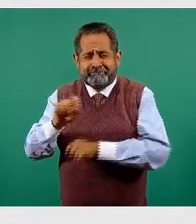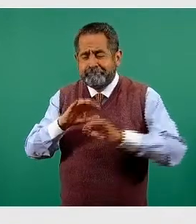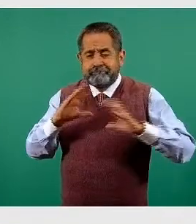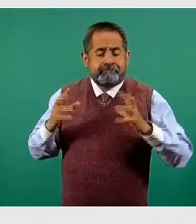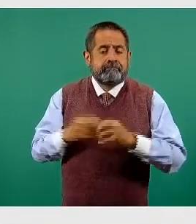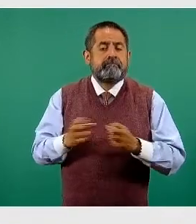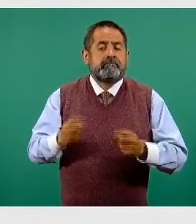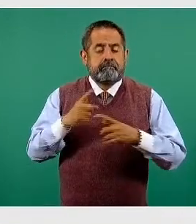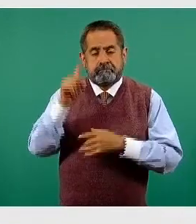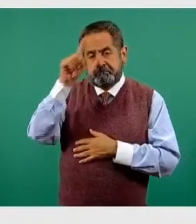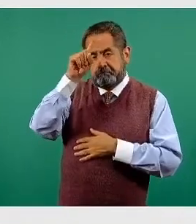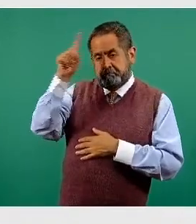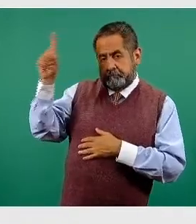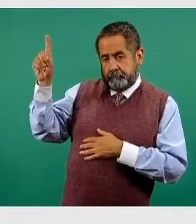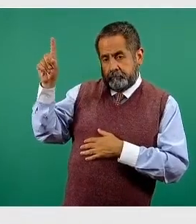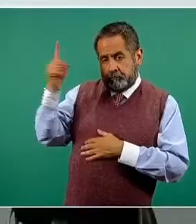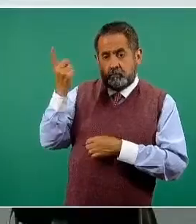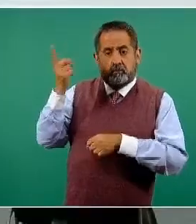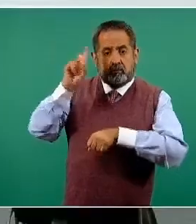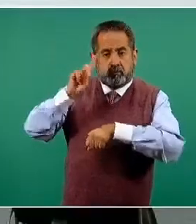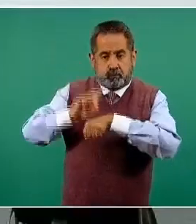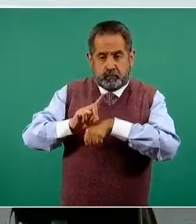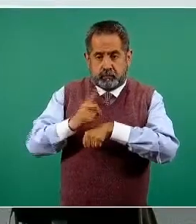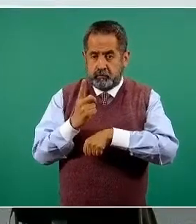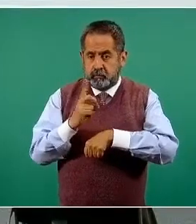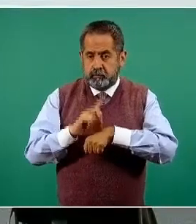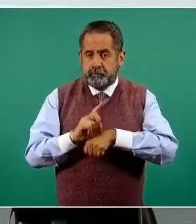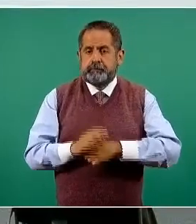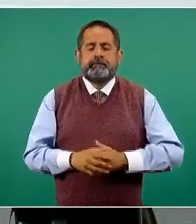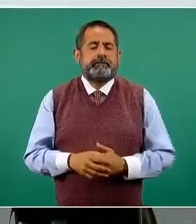375.831 dosis de vacuna.